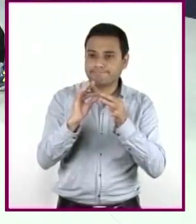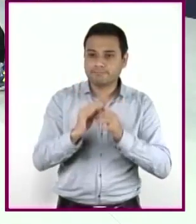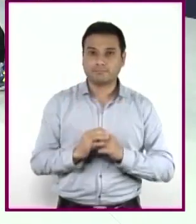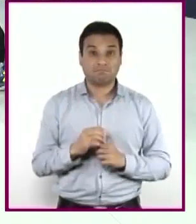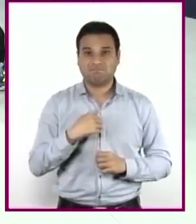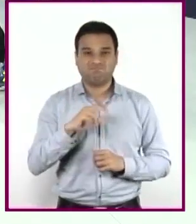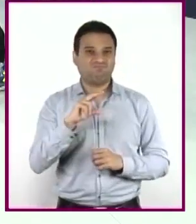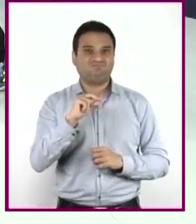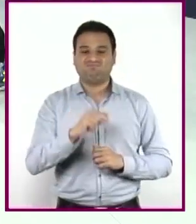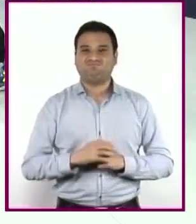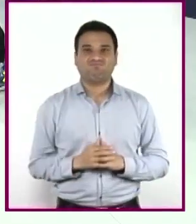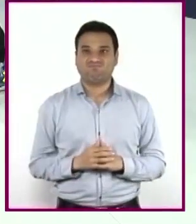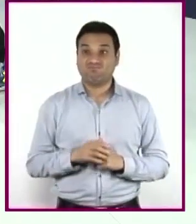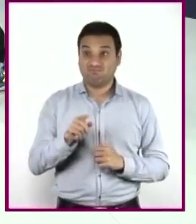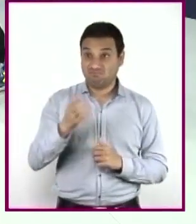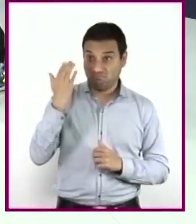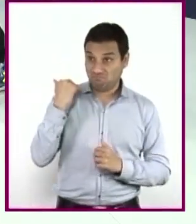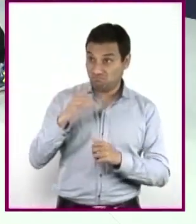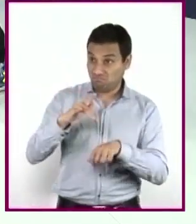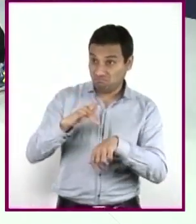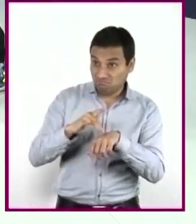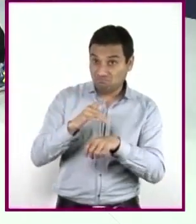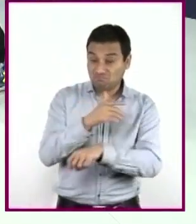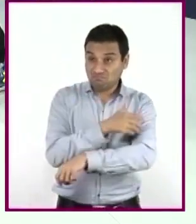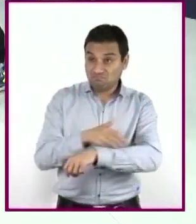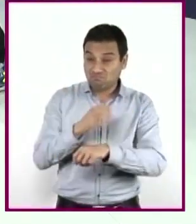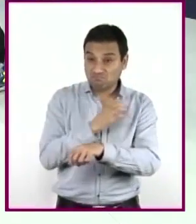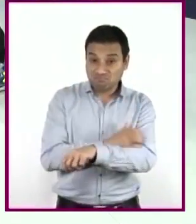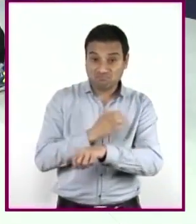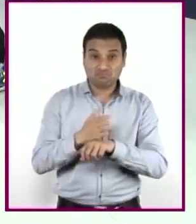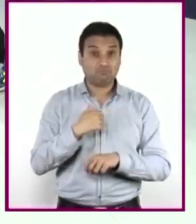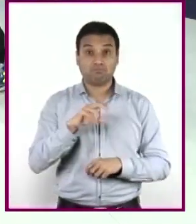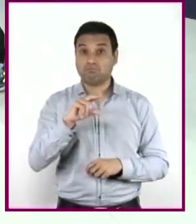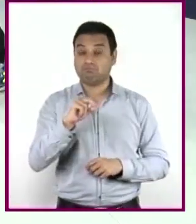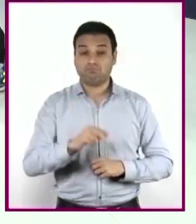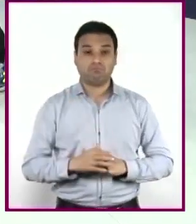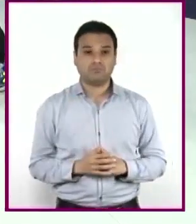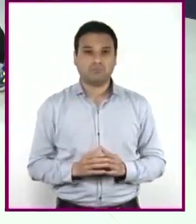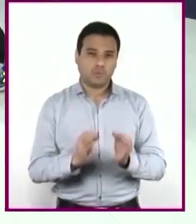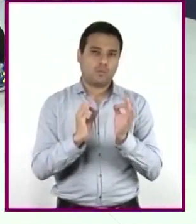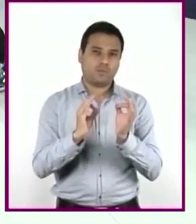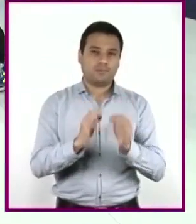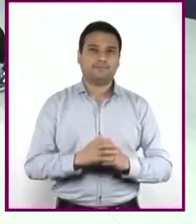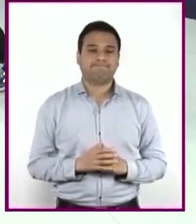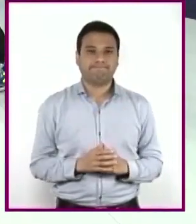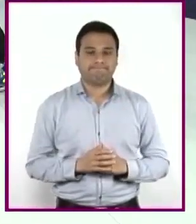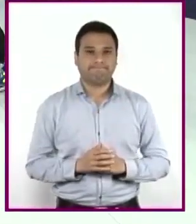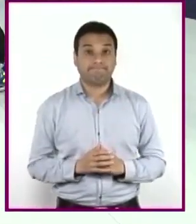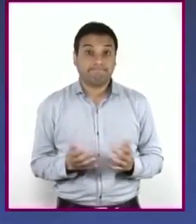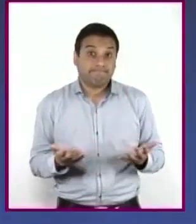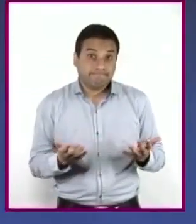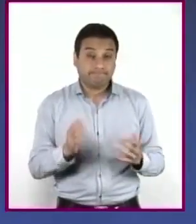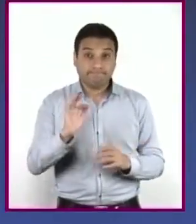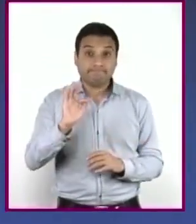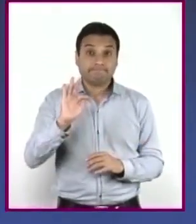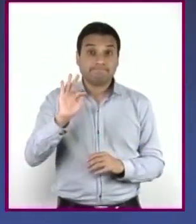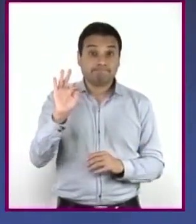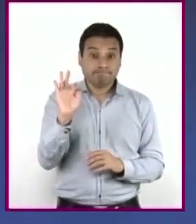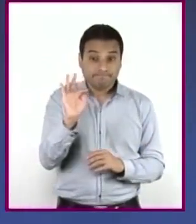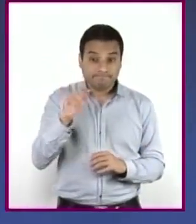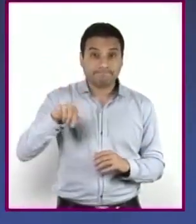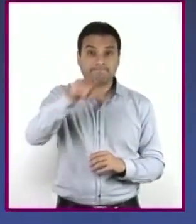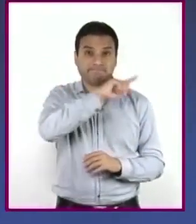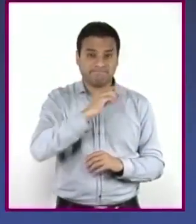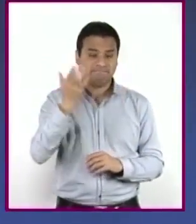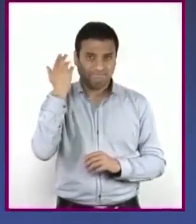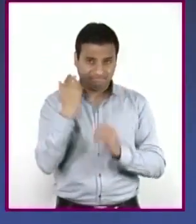tiene otro ejemplo? No. ¿No? ¿Nadie le ha pasado cerca de su familia, compañeros, amigos? ¿No? Perfecto. ¿Es posible que al